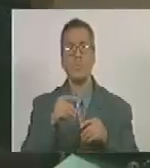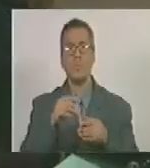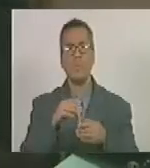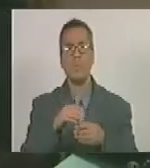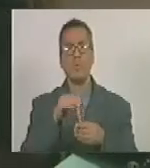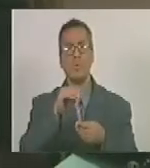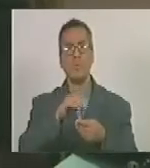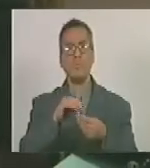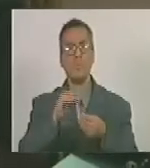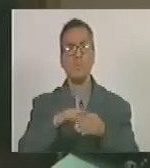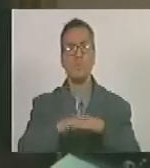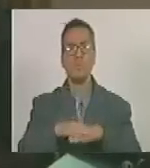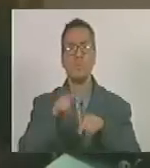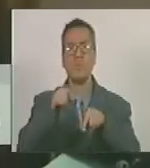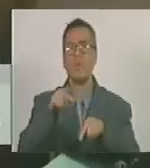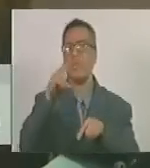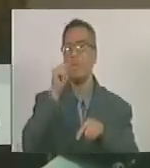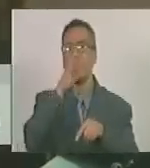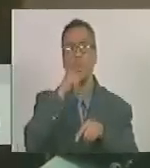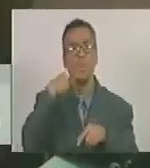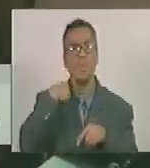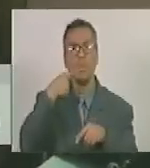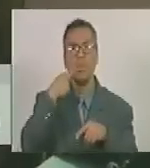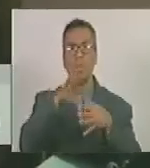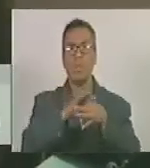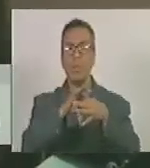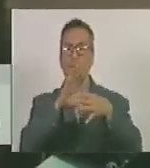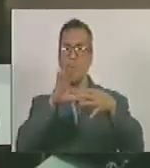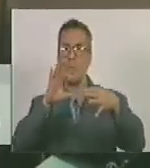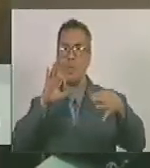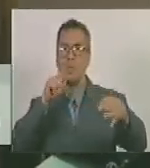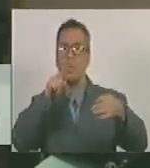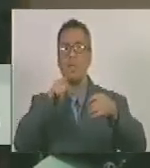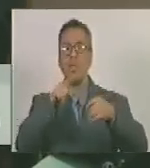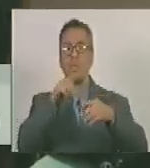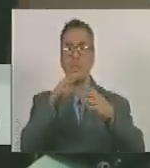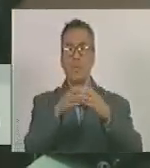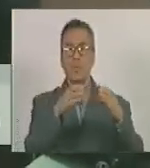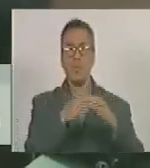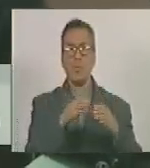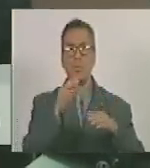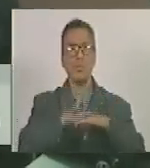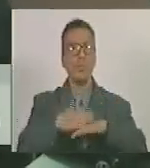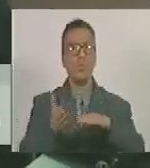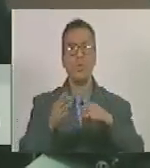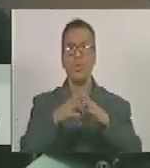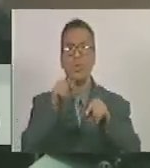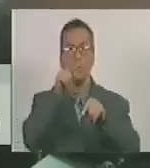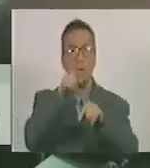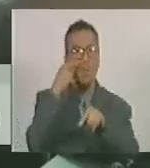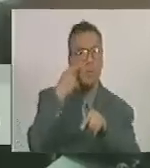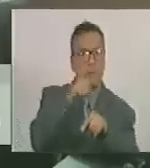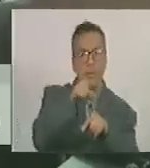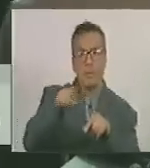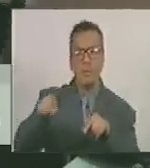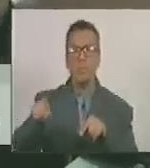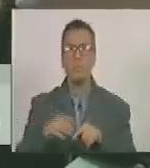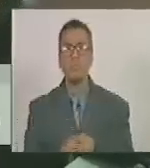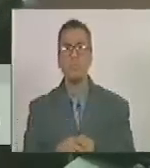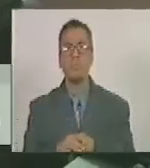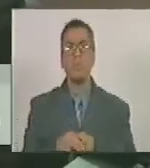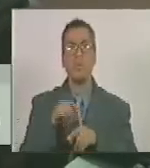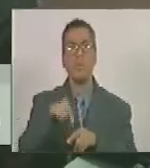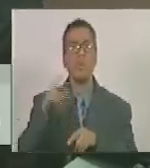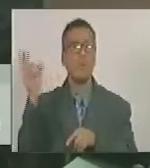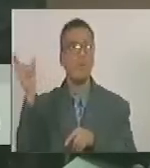Trump. Ahora no hayan cómo deslindarse de ese coro, pero todos estuvieron ahí. Bien lo